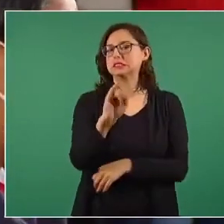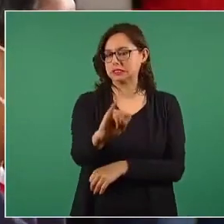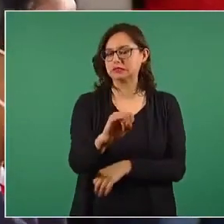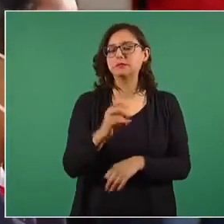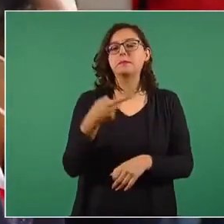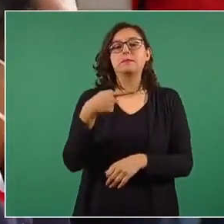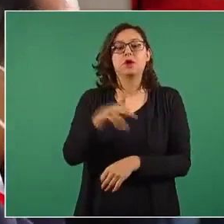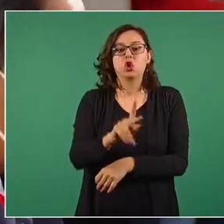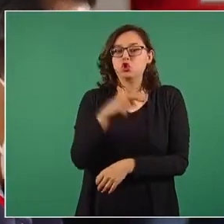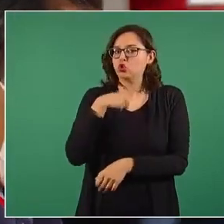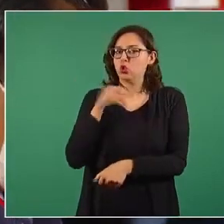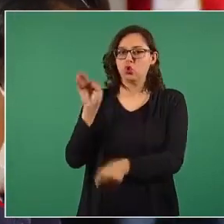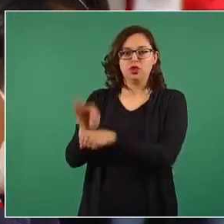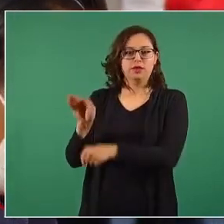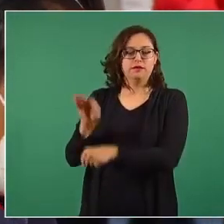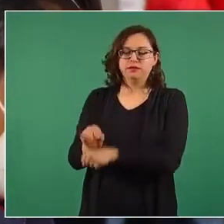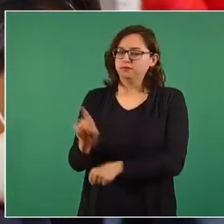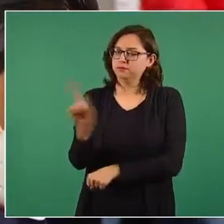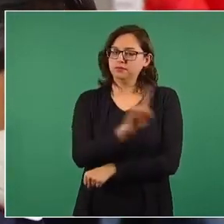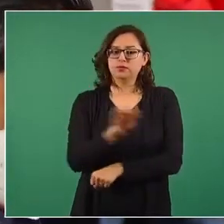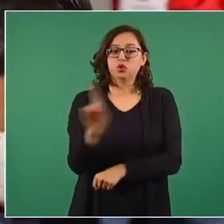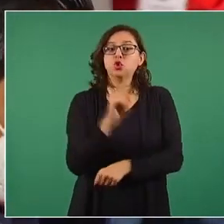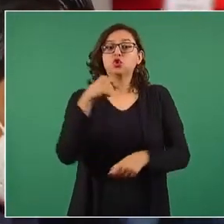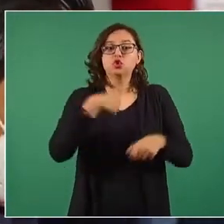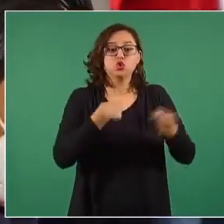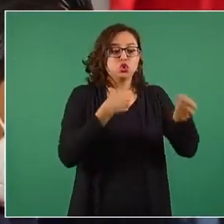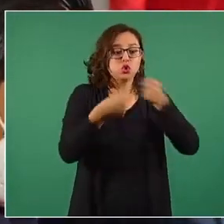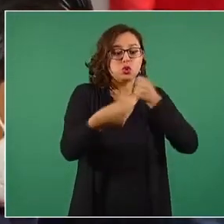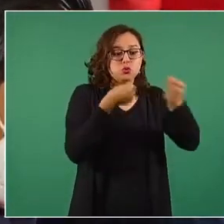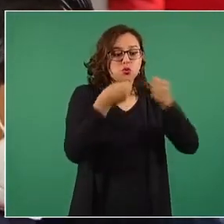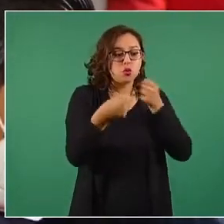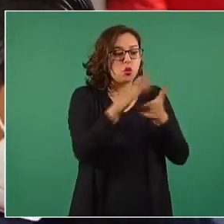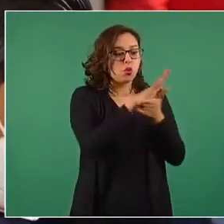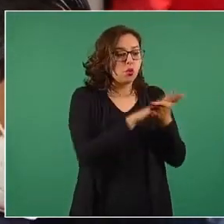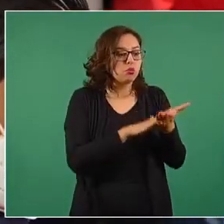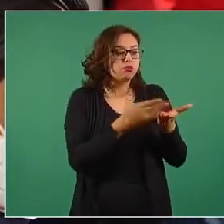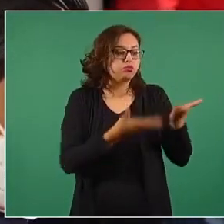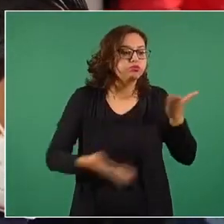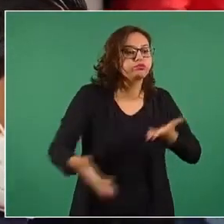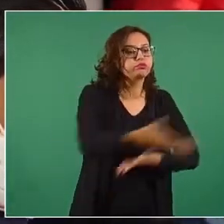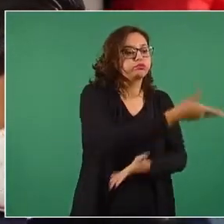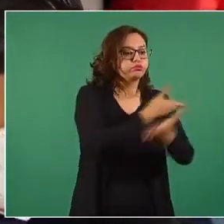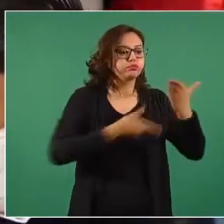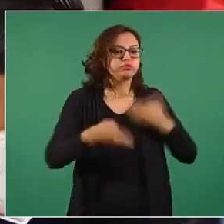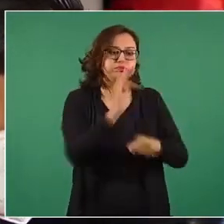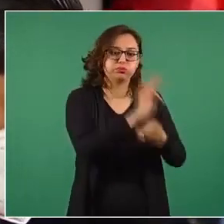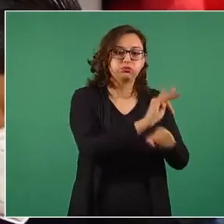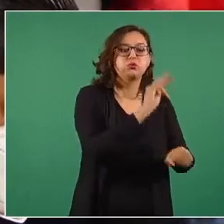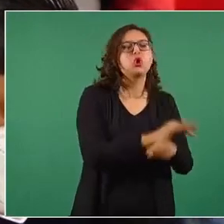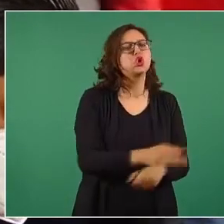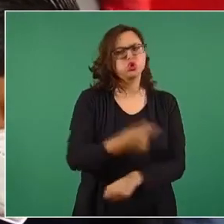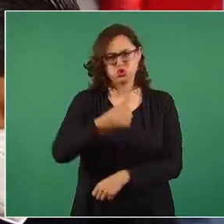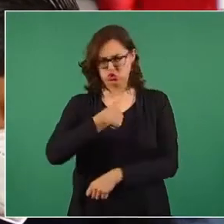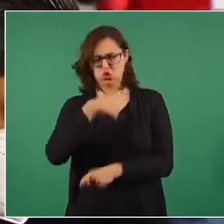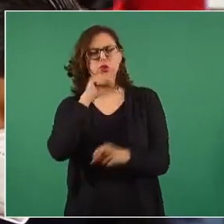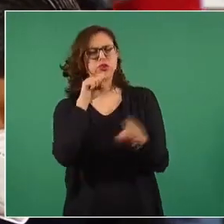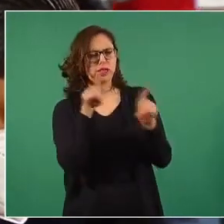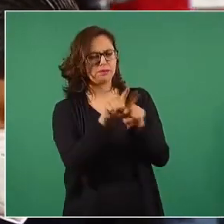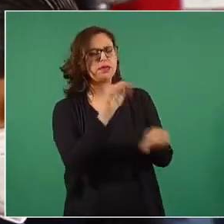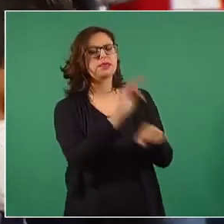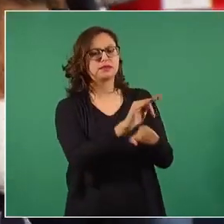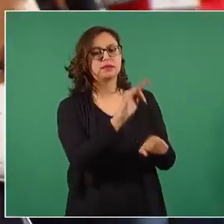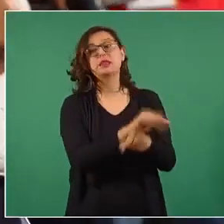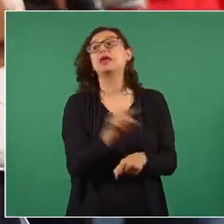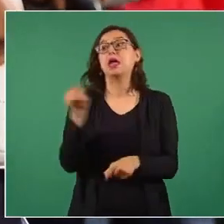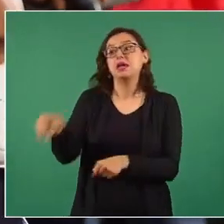defenderlos, a ver… No, yo defiendo a los reporteros de a pie, presidente, que sí, también, yo también, que también los hay en estos medios, también